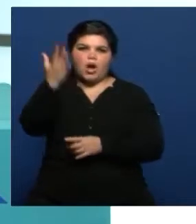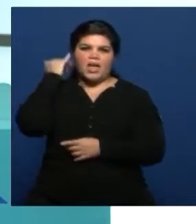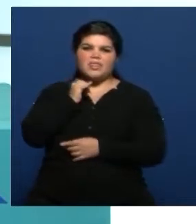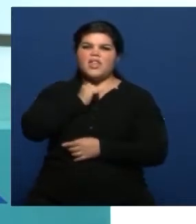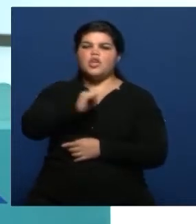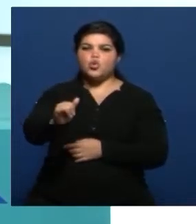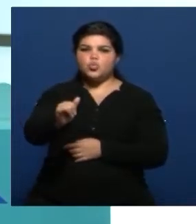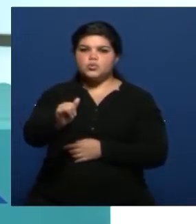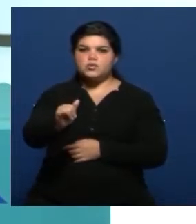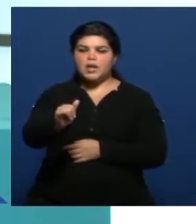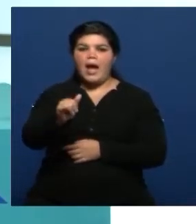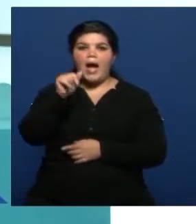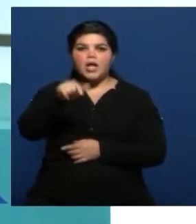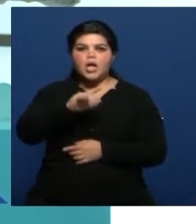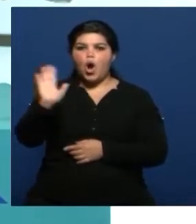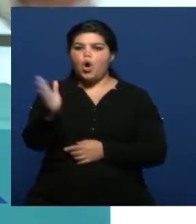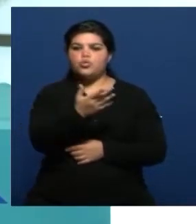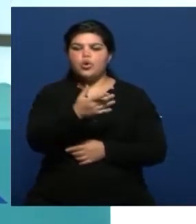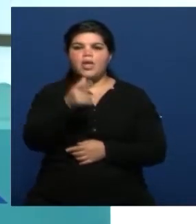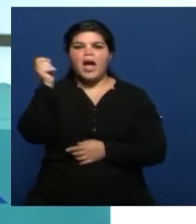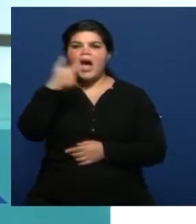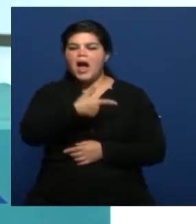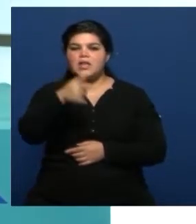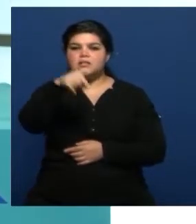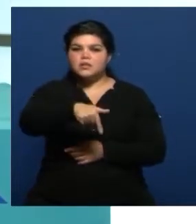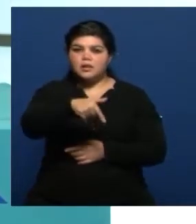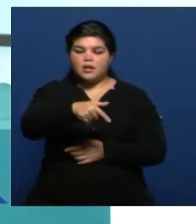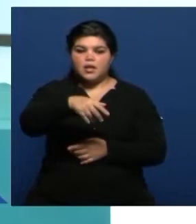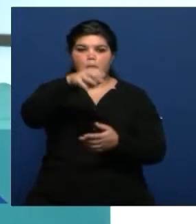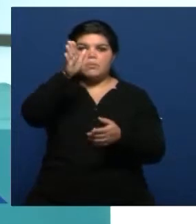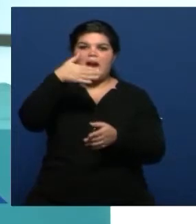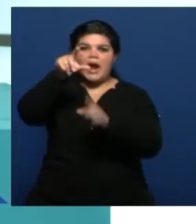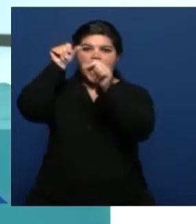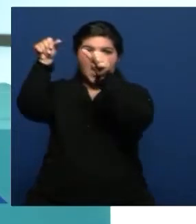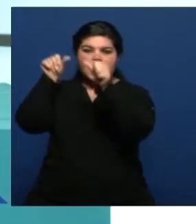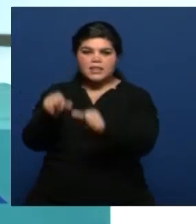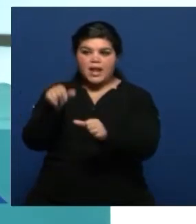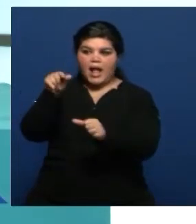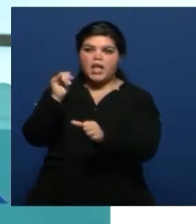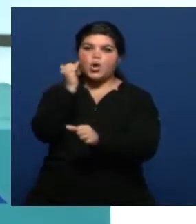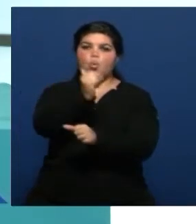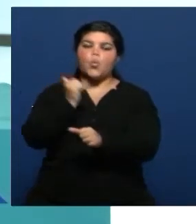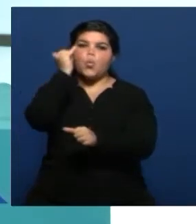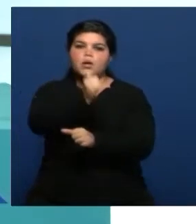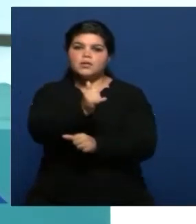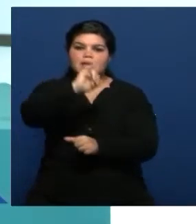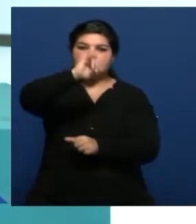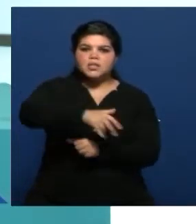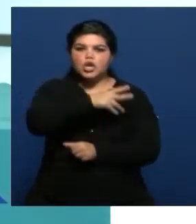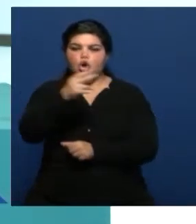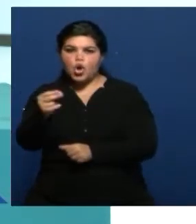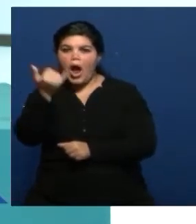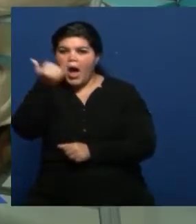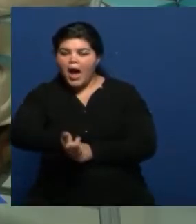por los combustibles, obligaron a todas las estaciones de servicio a colocar un cartel en la vereda que dijera si hay o no hay combustible,